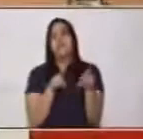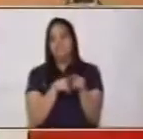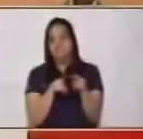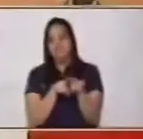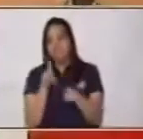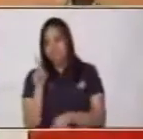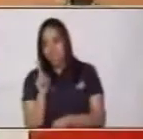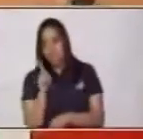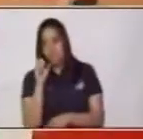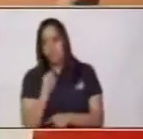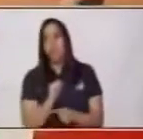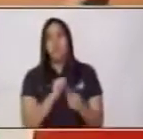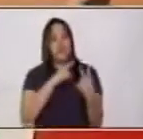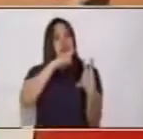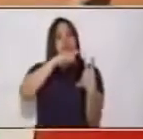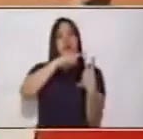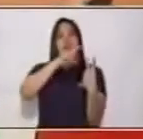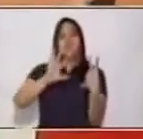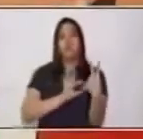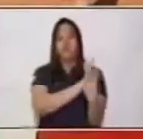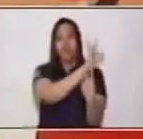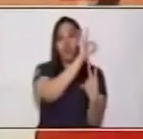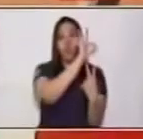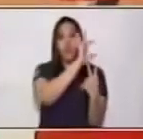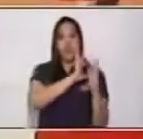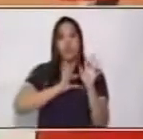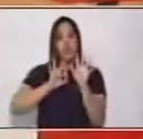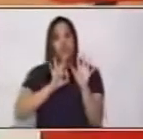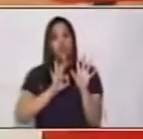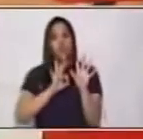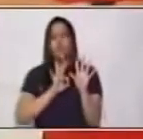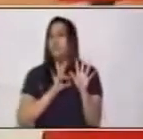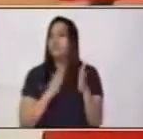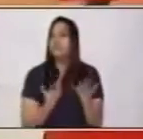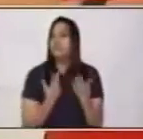Tenemos la raíz cúbica de 8,